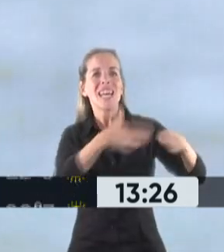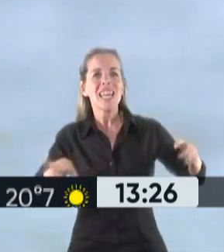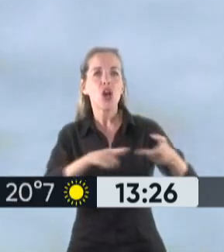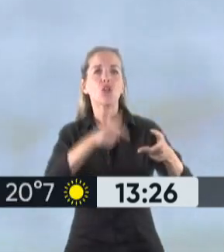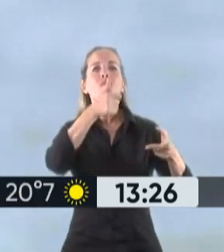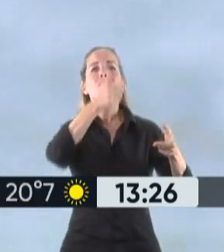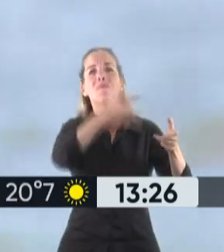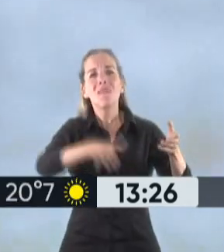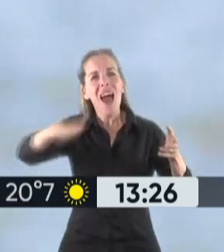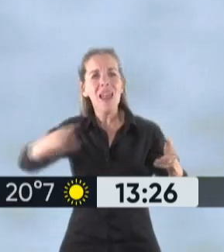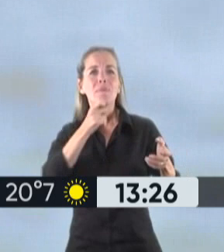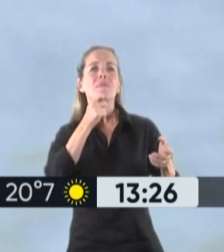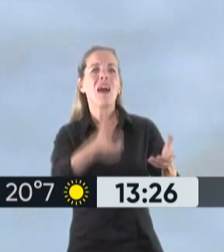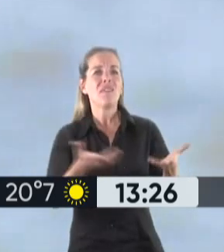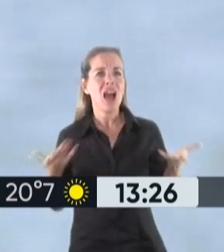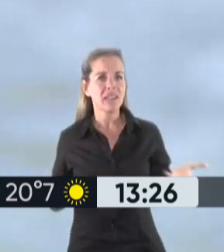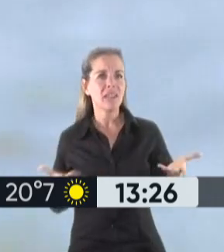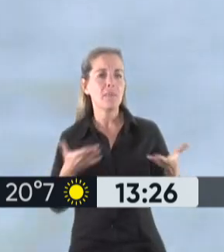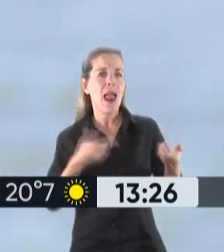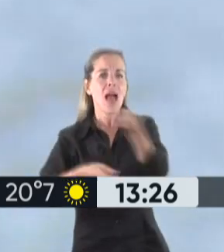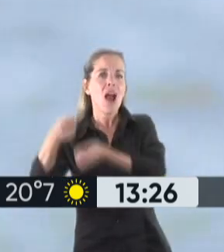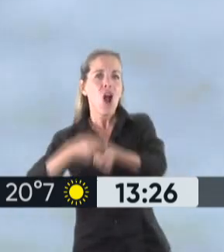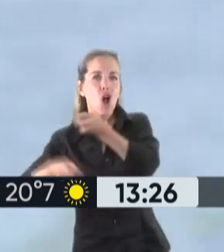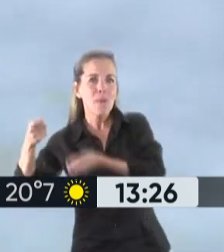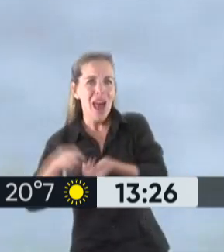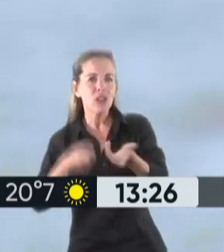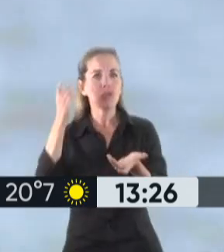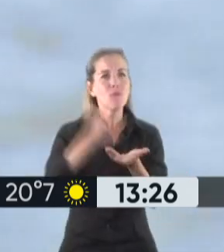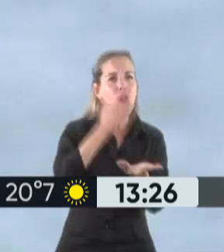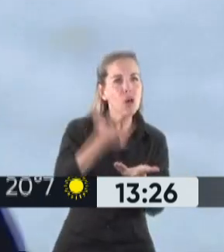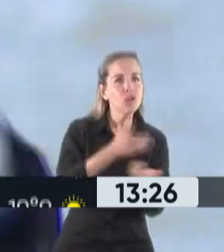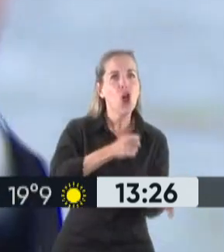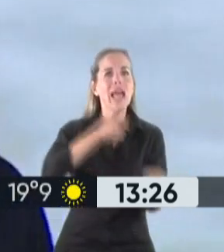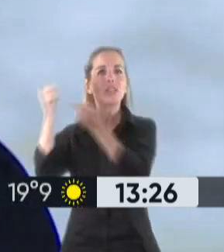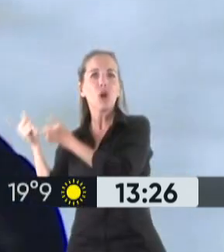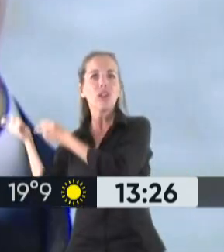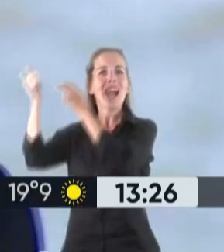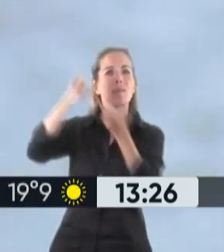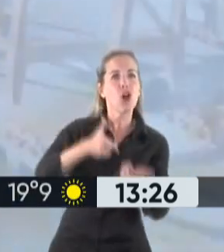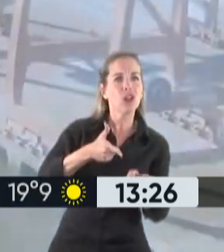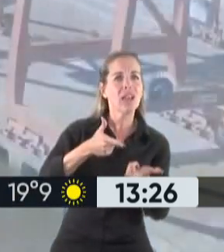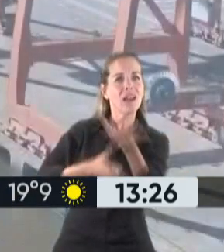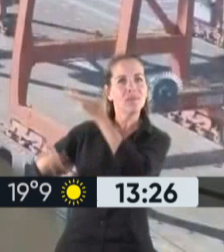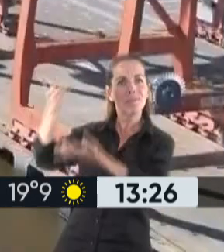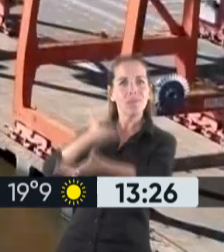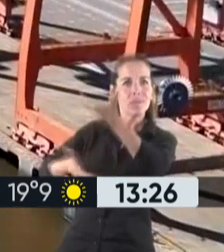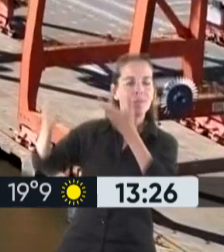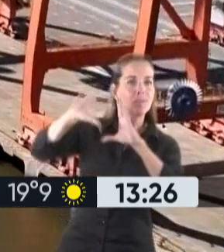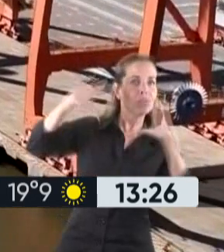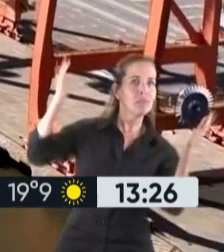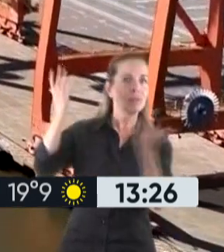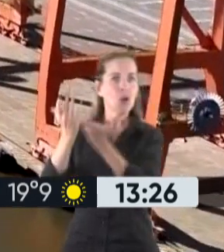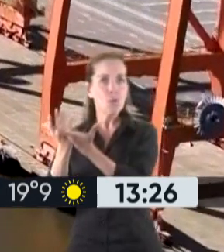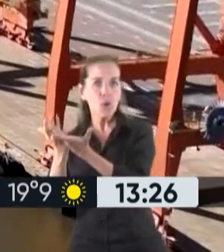mares, para poder transportar producción que va de un hemisferio a otro, del este al